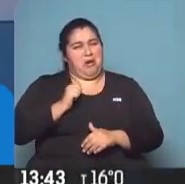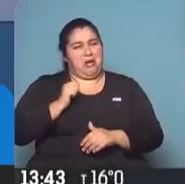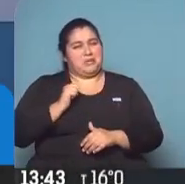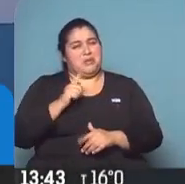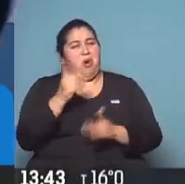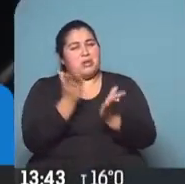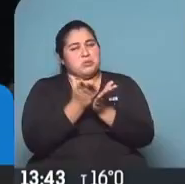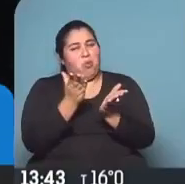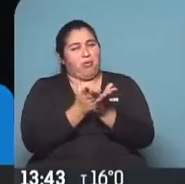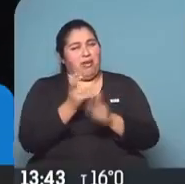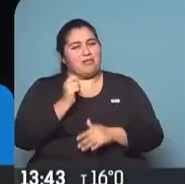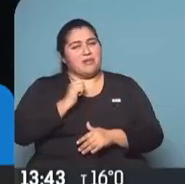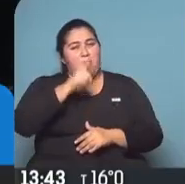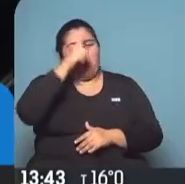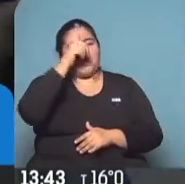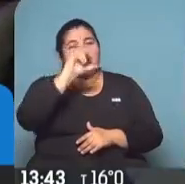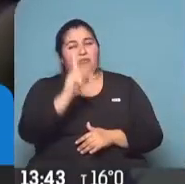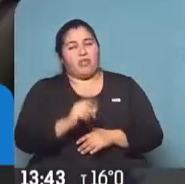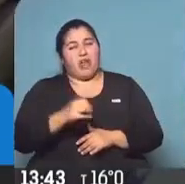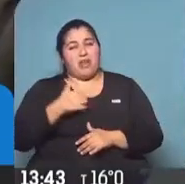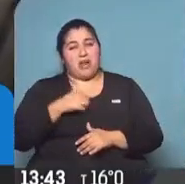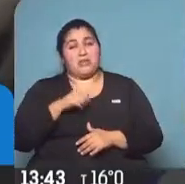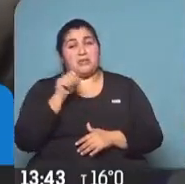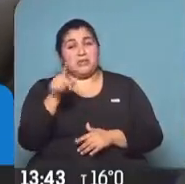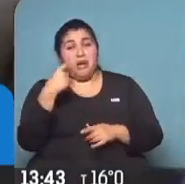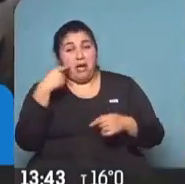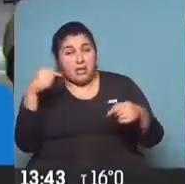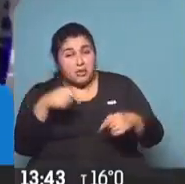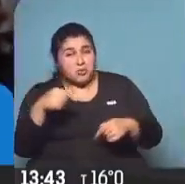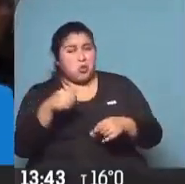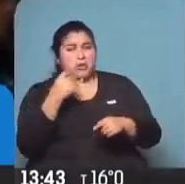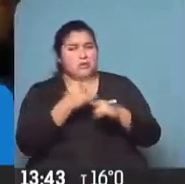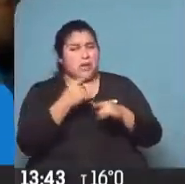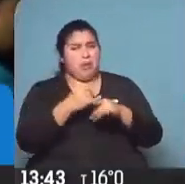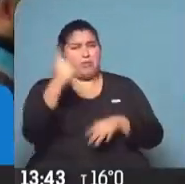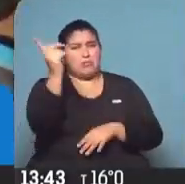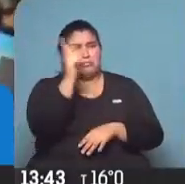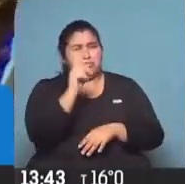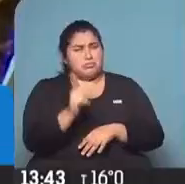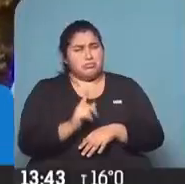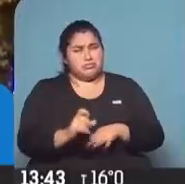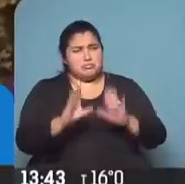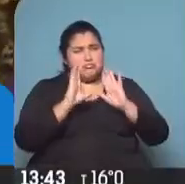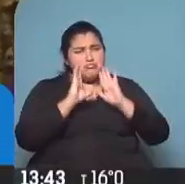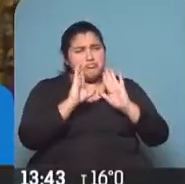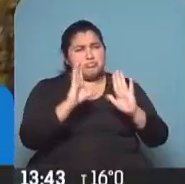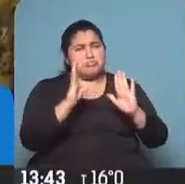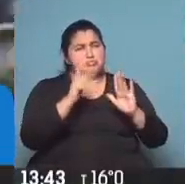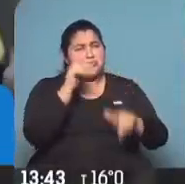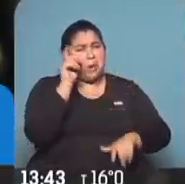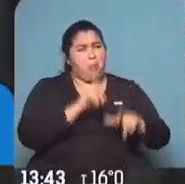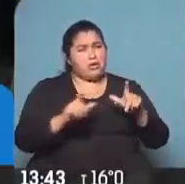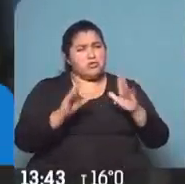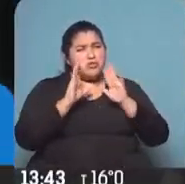policía federal argentina una institución que a lo largo ya lo ancho de la patria vela por la tranquilidad de sus habitantes